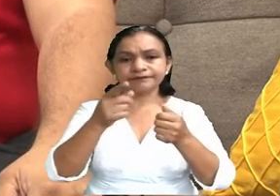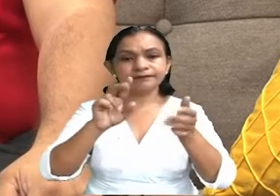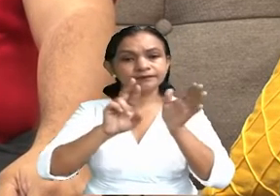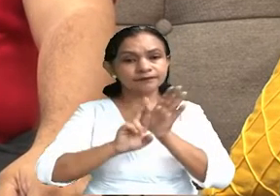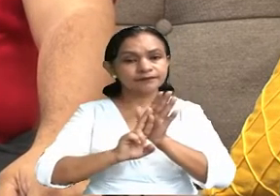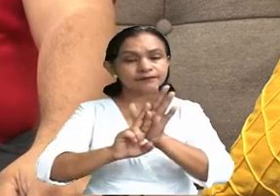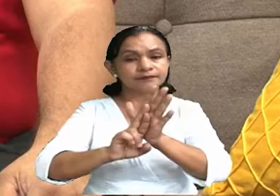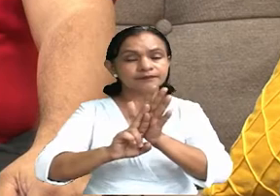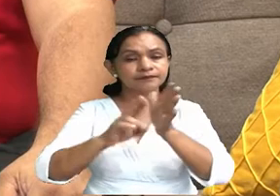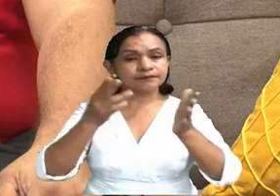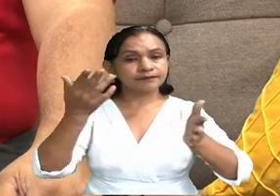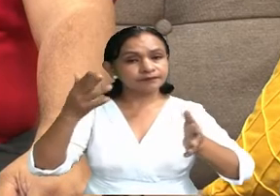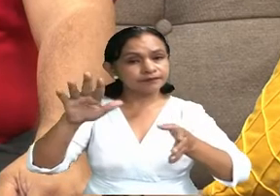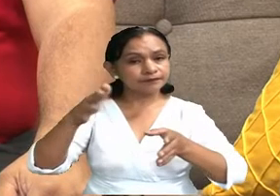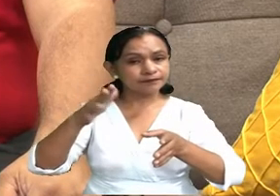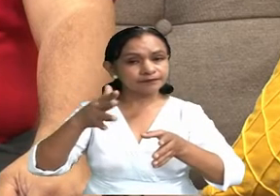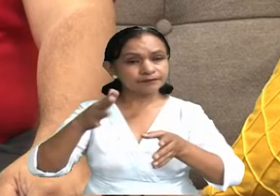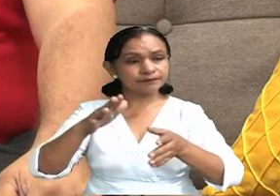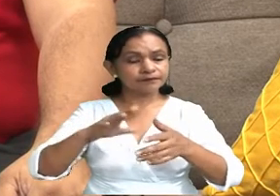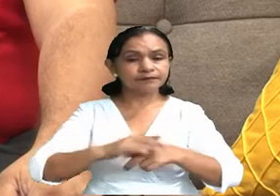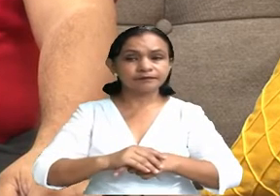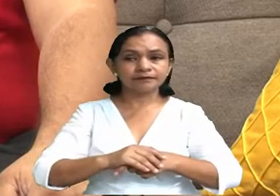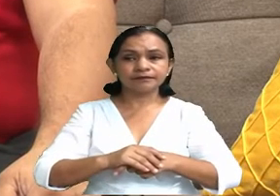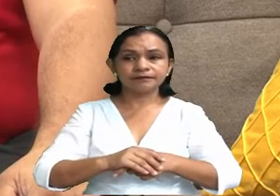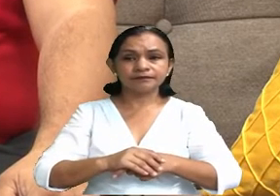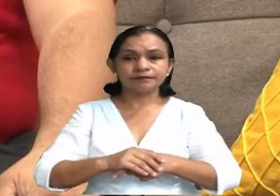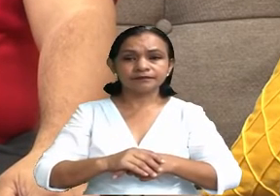representa aproximadamente el